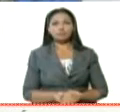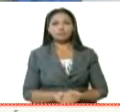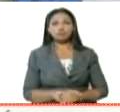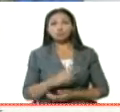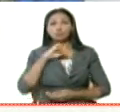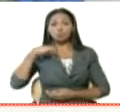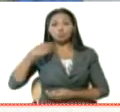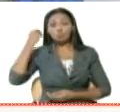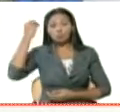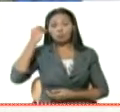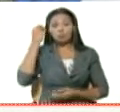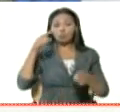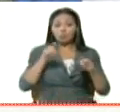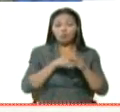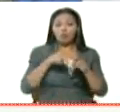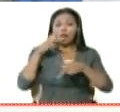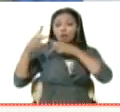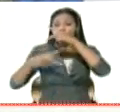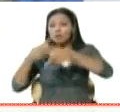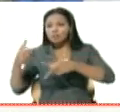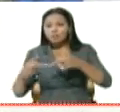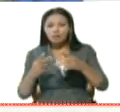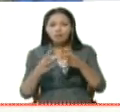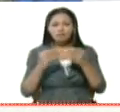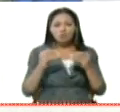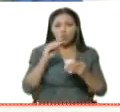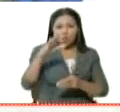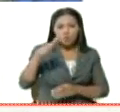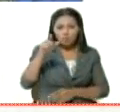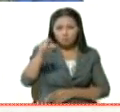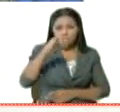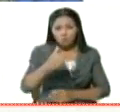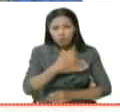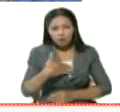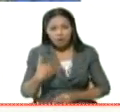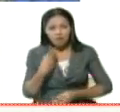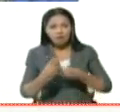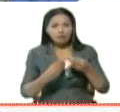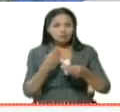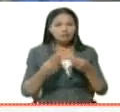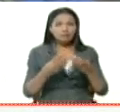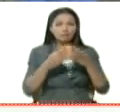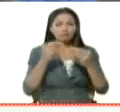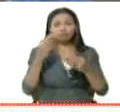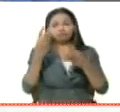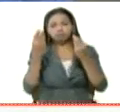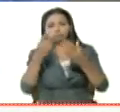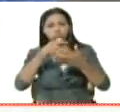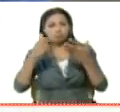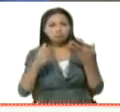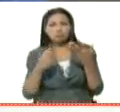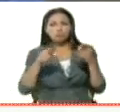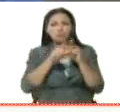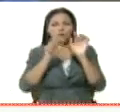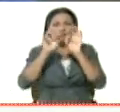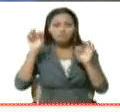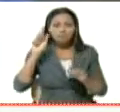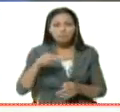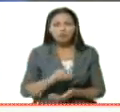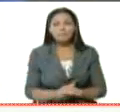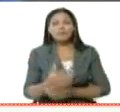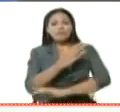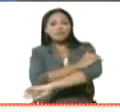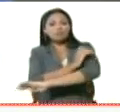creemos que es parte de una política en la cual se pretende hacer lo que muchas veces desde sectores opositores